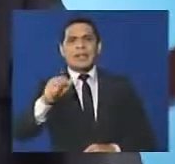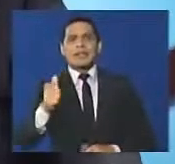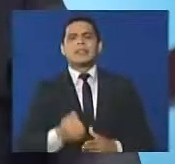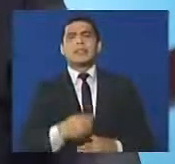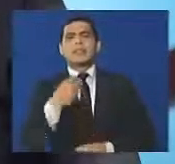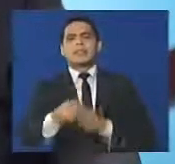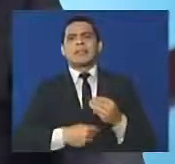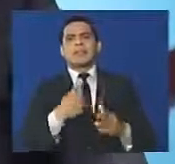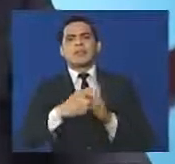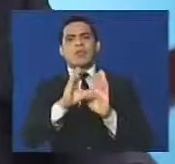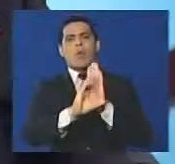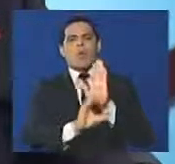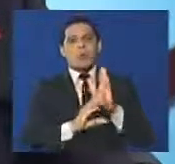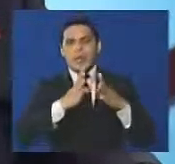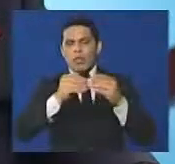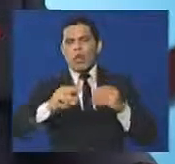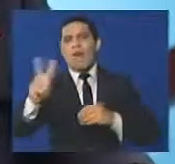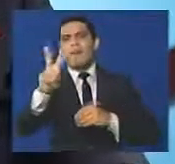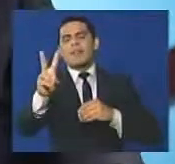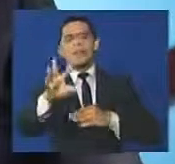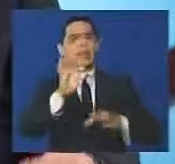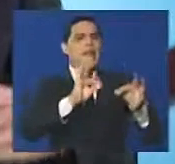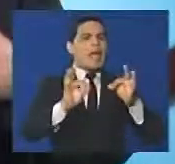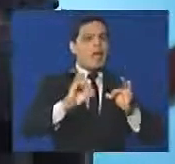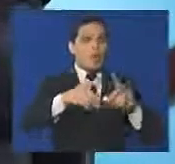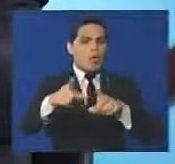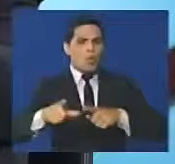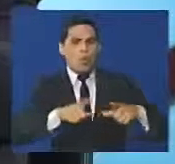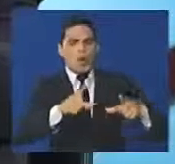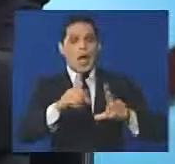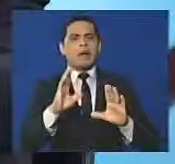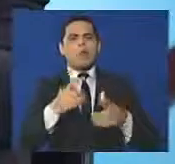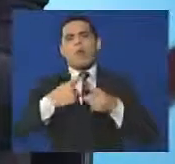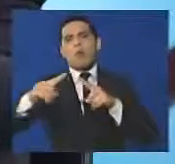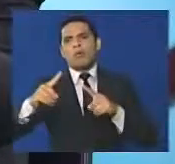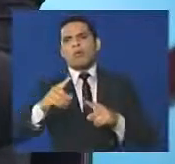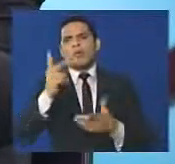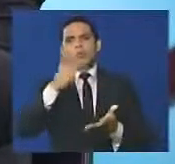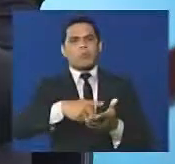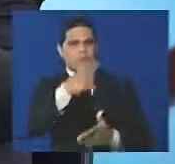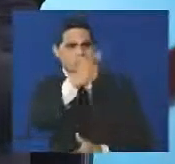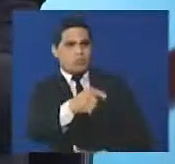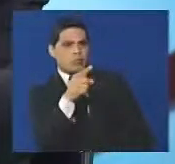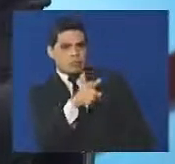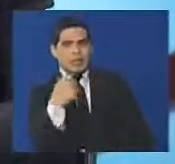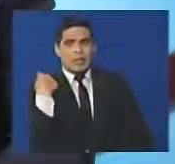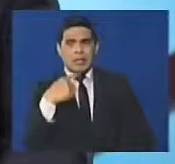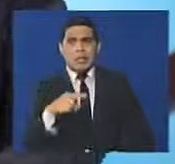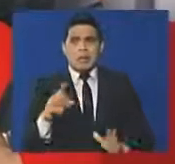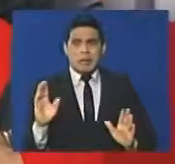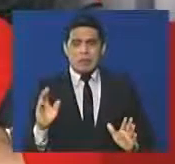hizo un concurso para toda Venezuela, de todos los que tenía voz, así como usted.